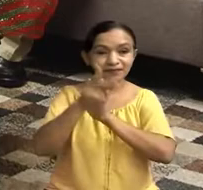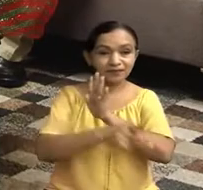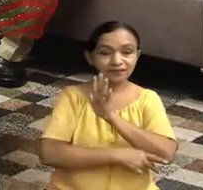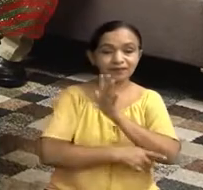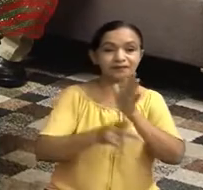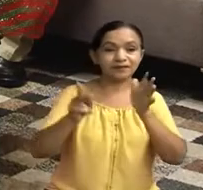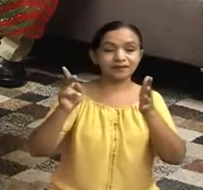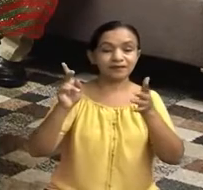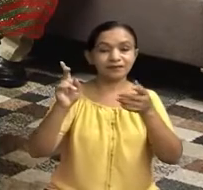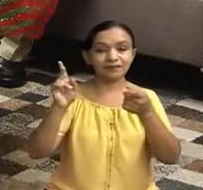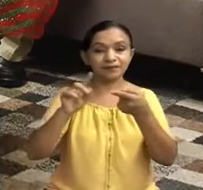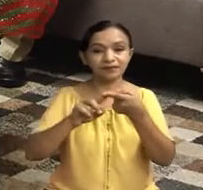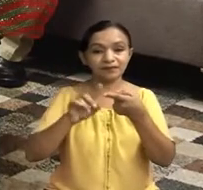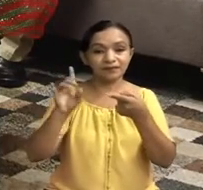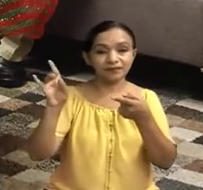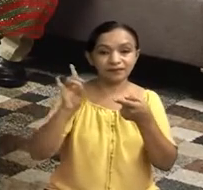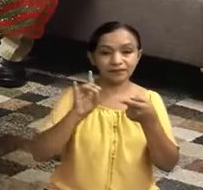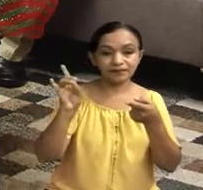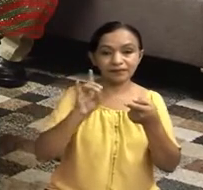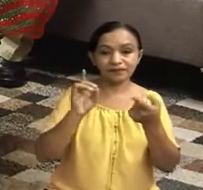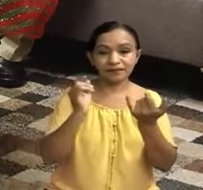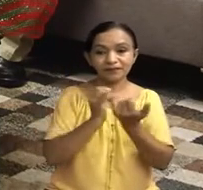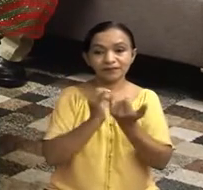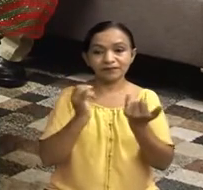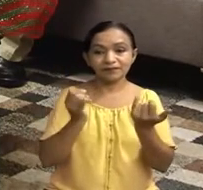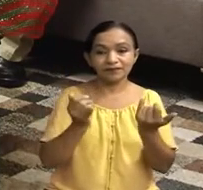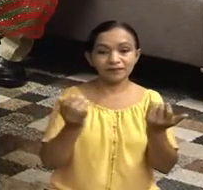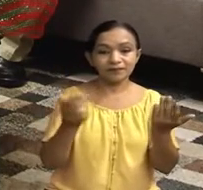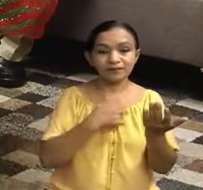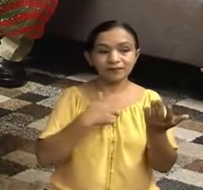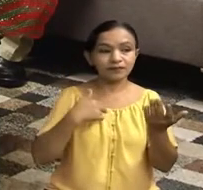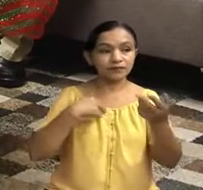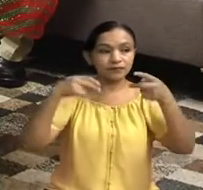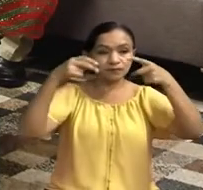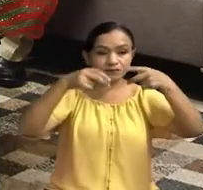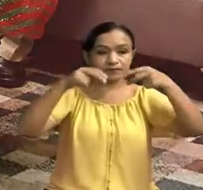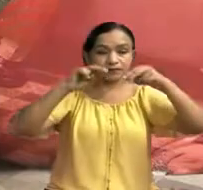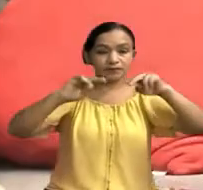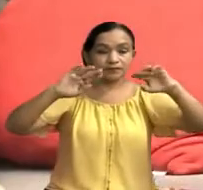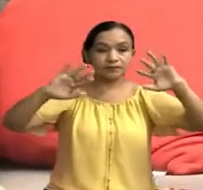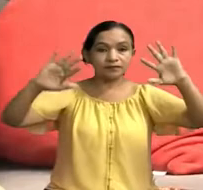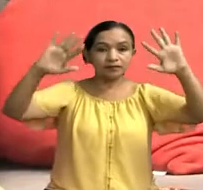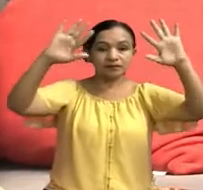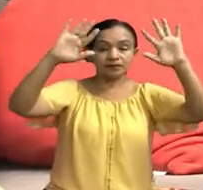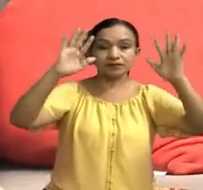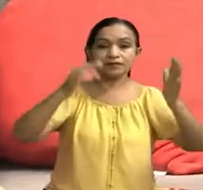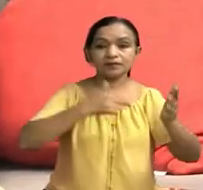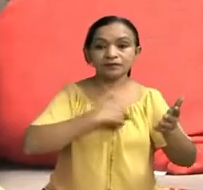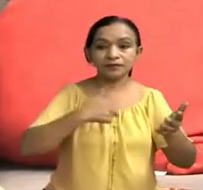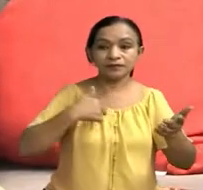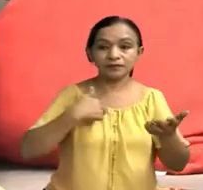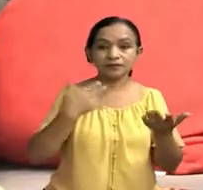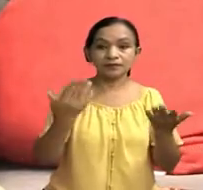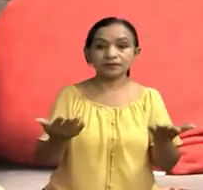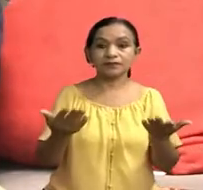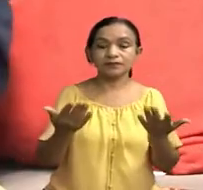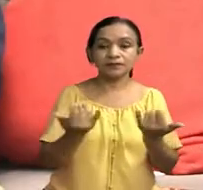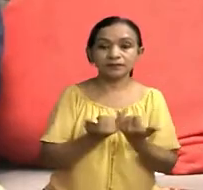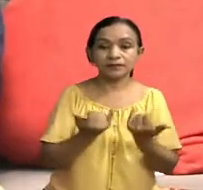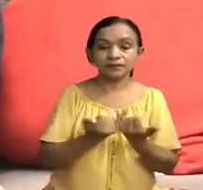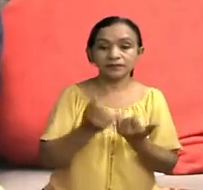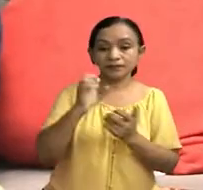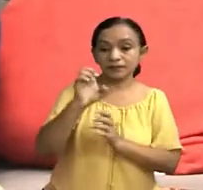Bolivia, Ecuador, etcétera, tiene que ver con los recursos naturales, que históricamente ellos habían dominado. Elliot Ebram,